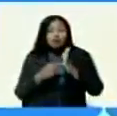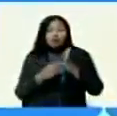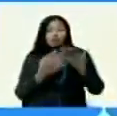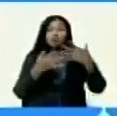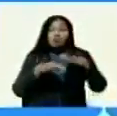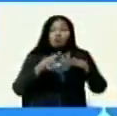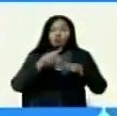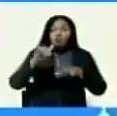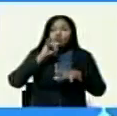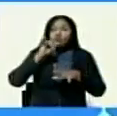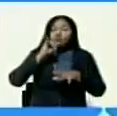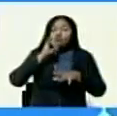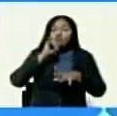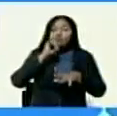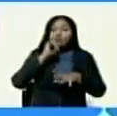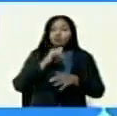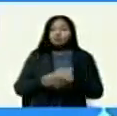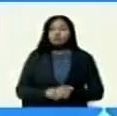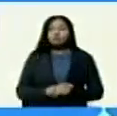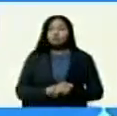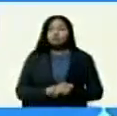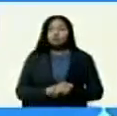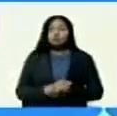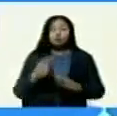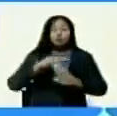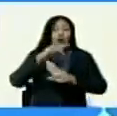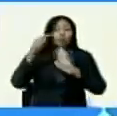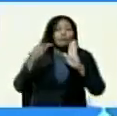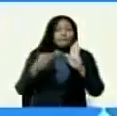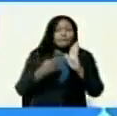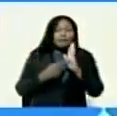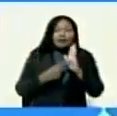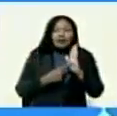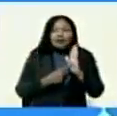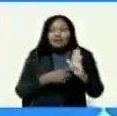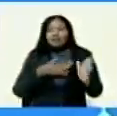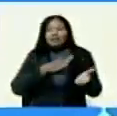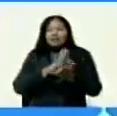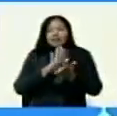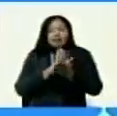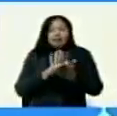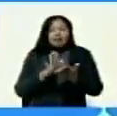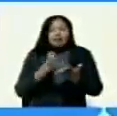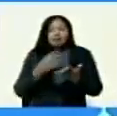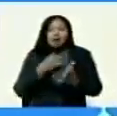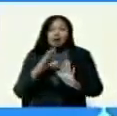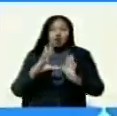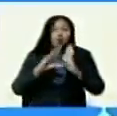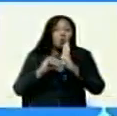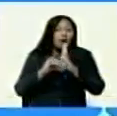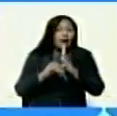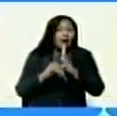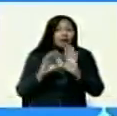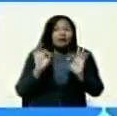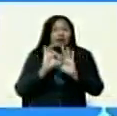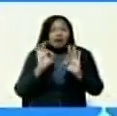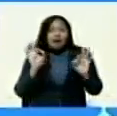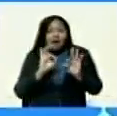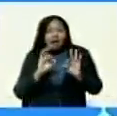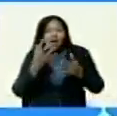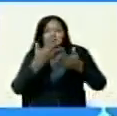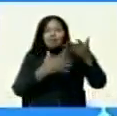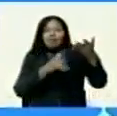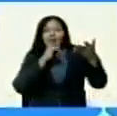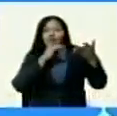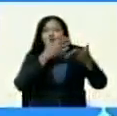de la información completa en su conjunto, que no se pudieran robar la data del